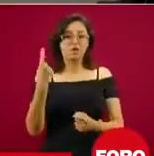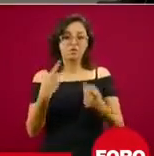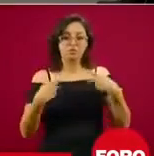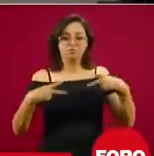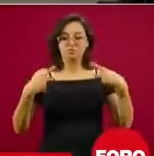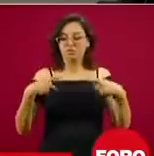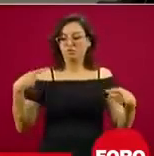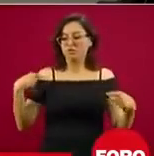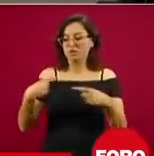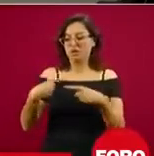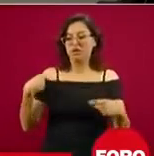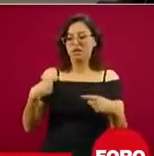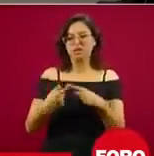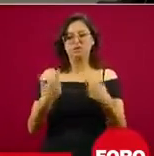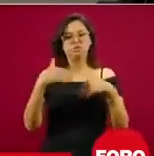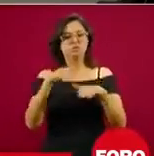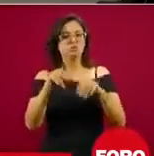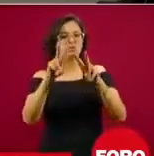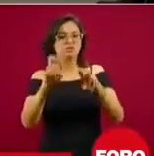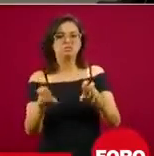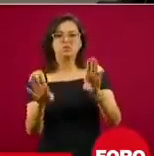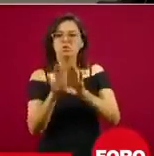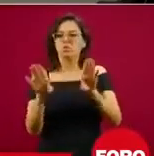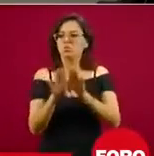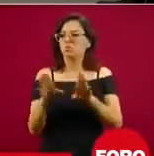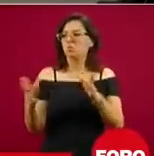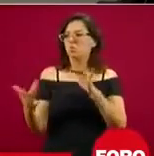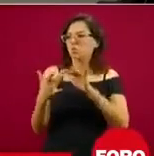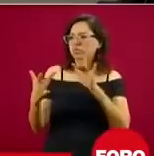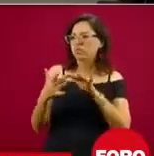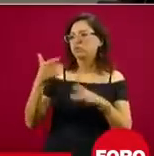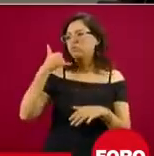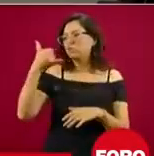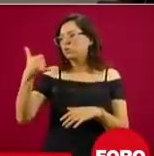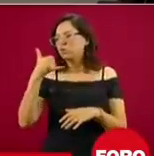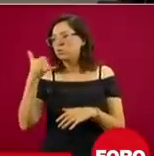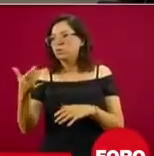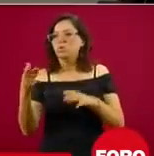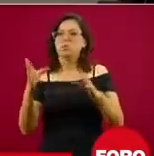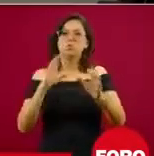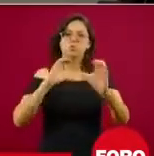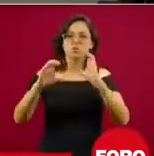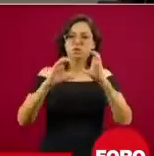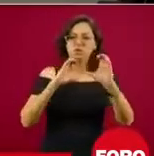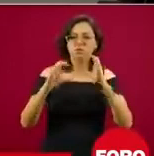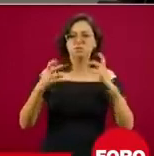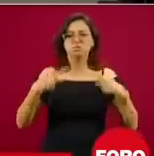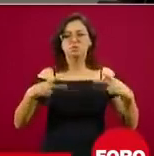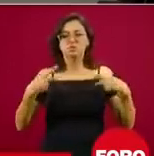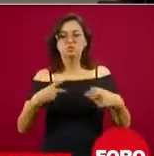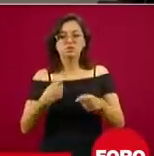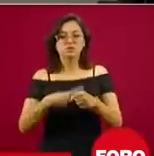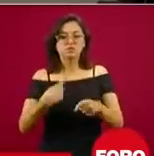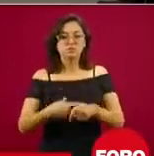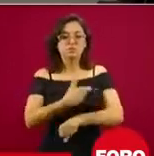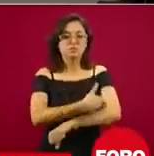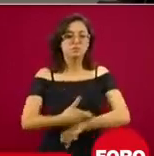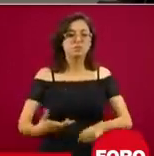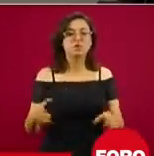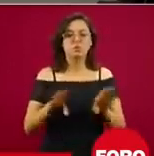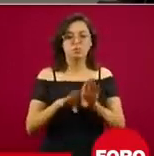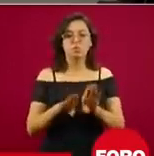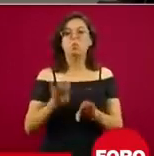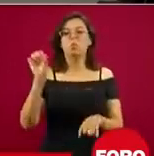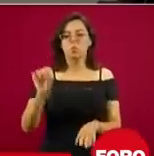días sobre el esquema de comunicación con las y los pacientes y las familias, que es un aspecto muy importante. Esta misma